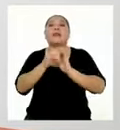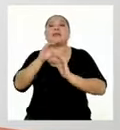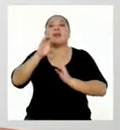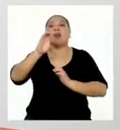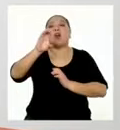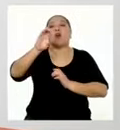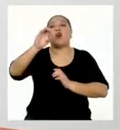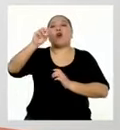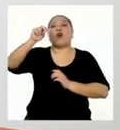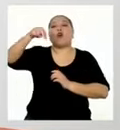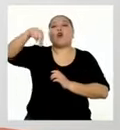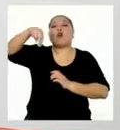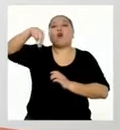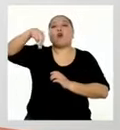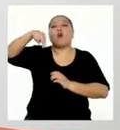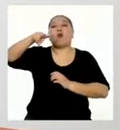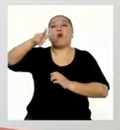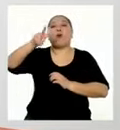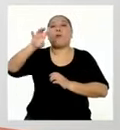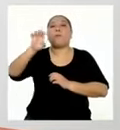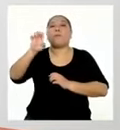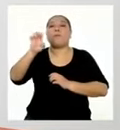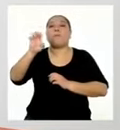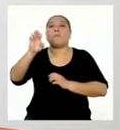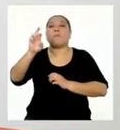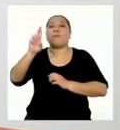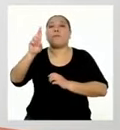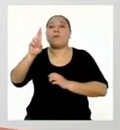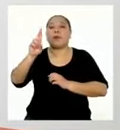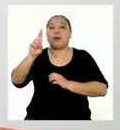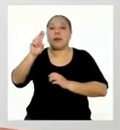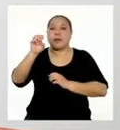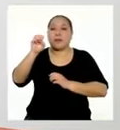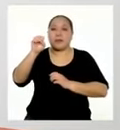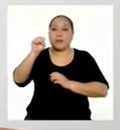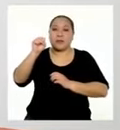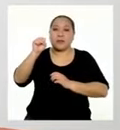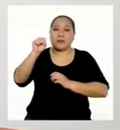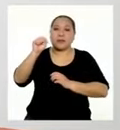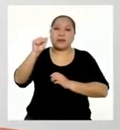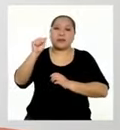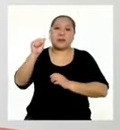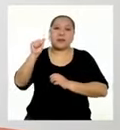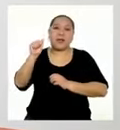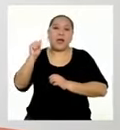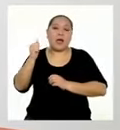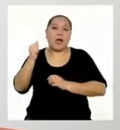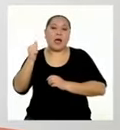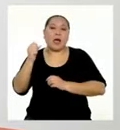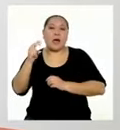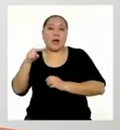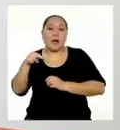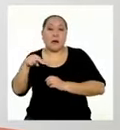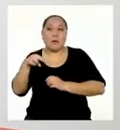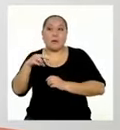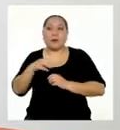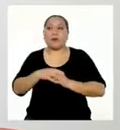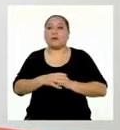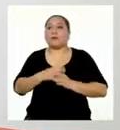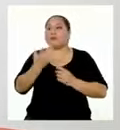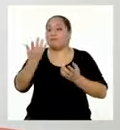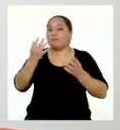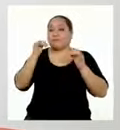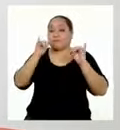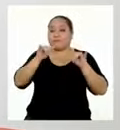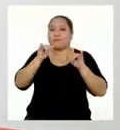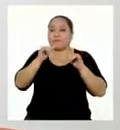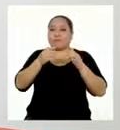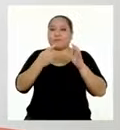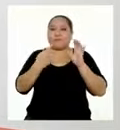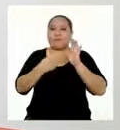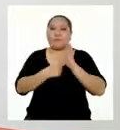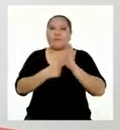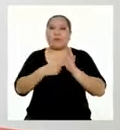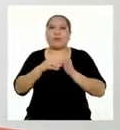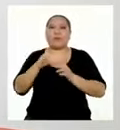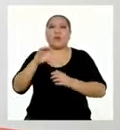el pronombre enclítico que nos ayude a formar la primera persona en plural. Quedaría